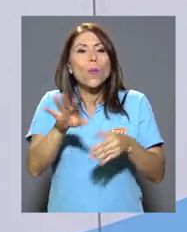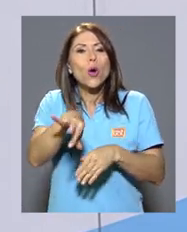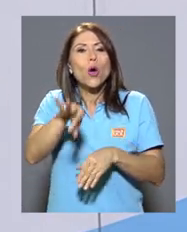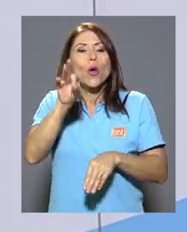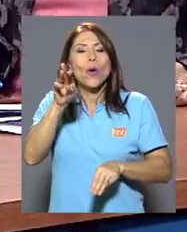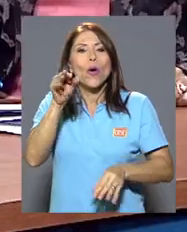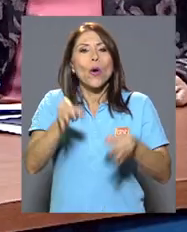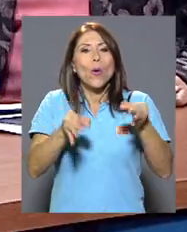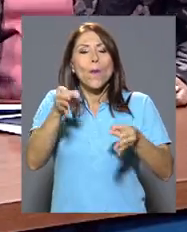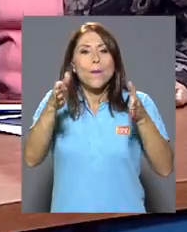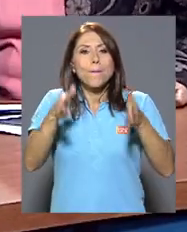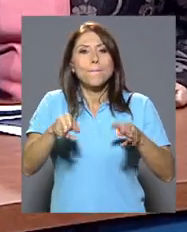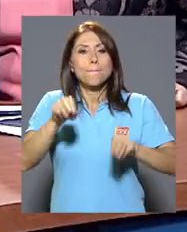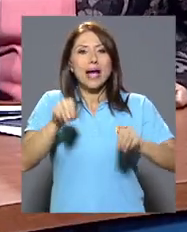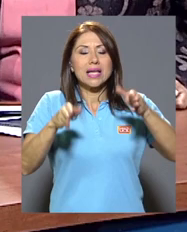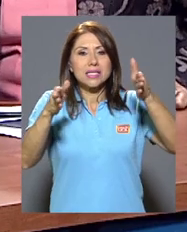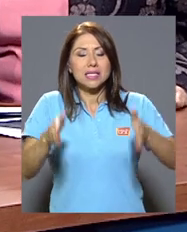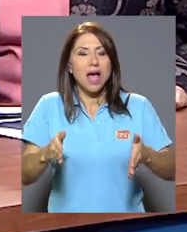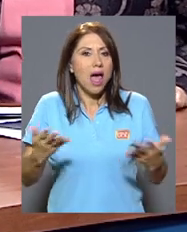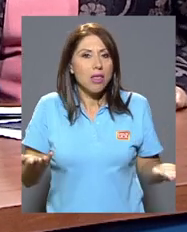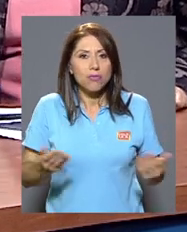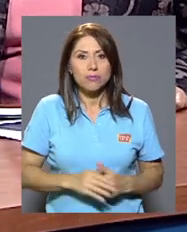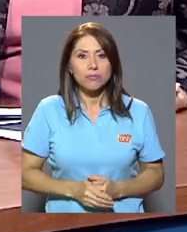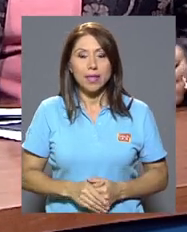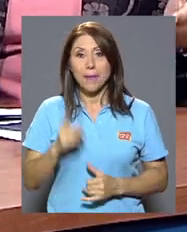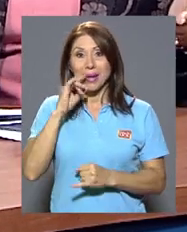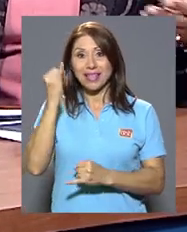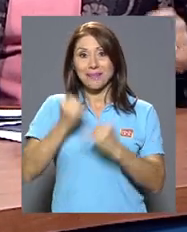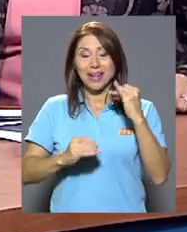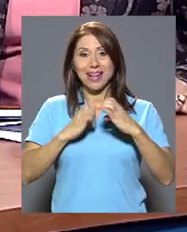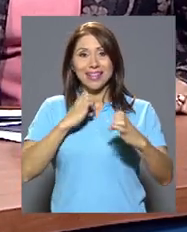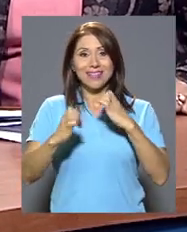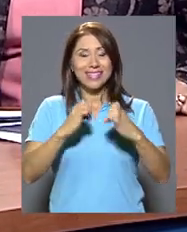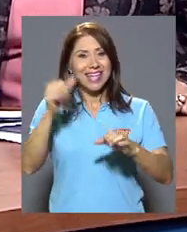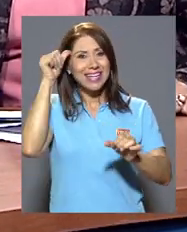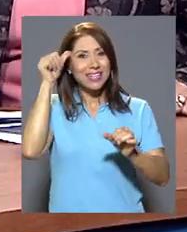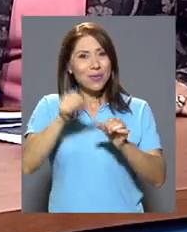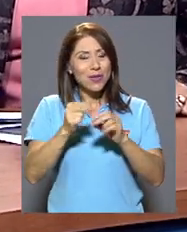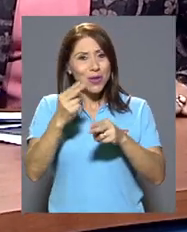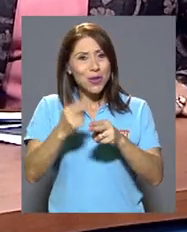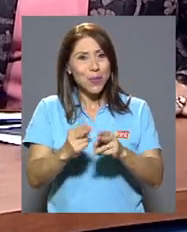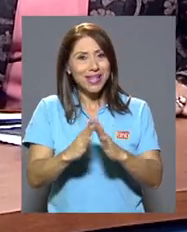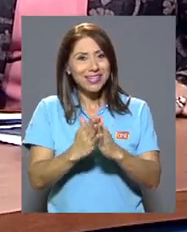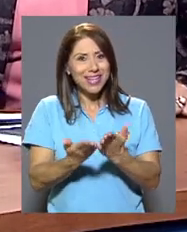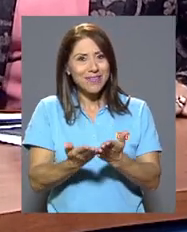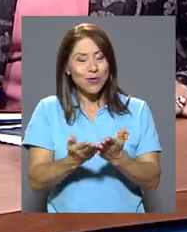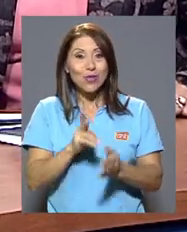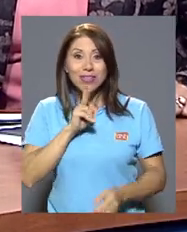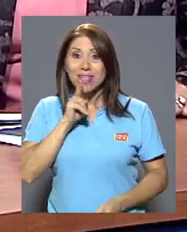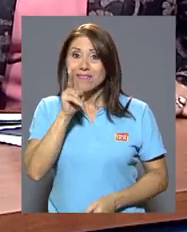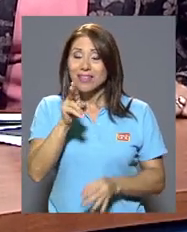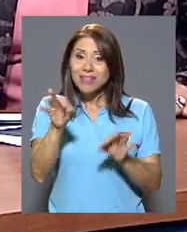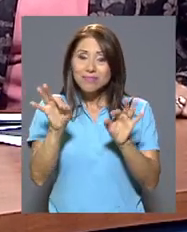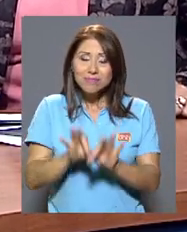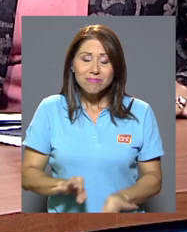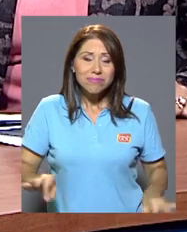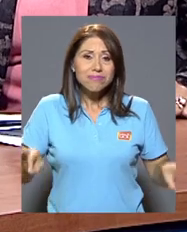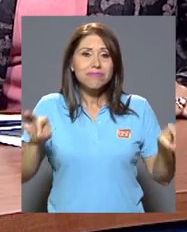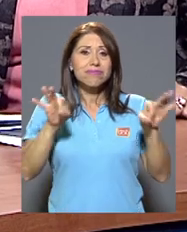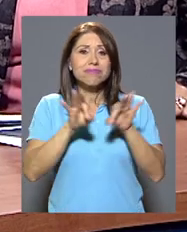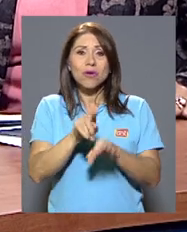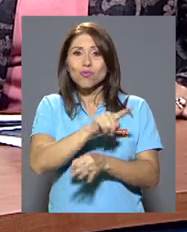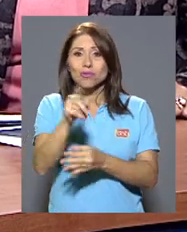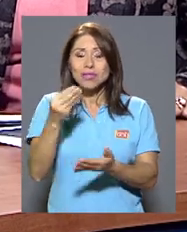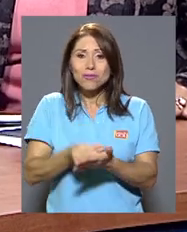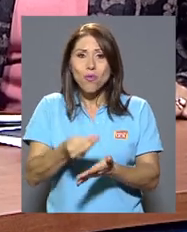magistrados bueno pues para terminar la entrevista les recuerdo el nombre de este libro de verdad vale la pena que ustedes lo